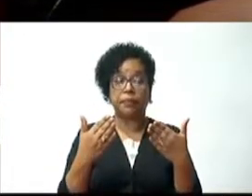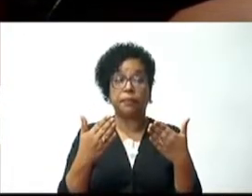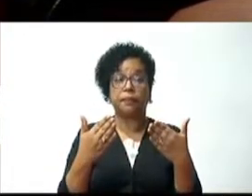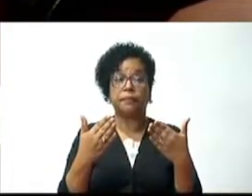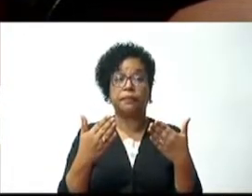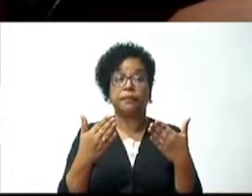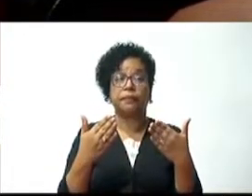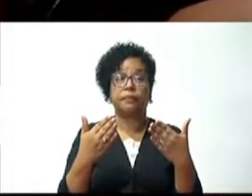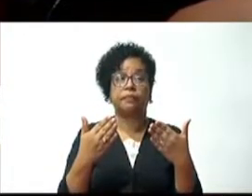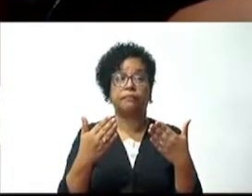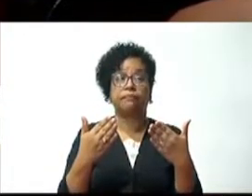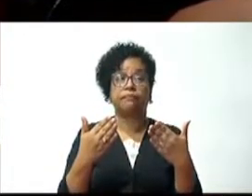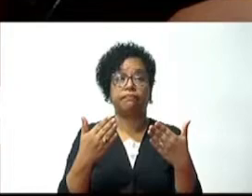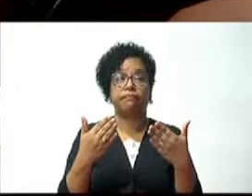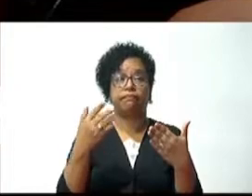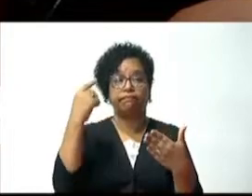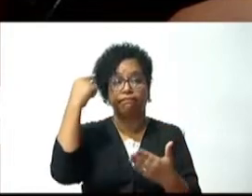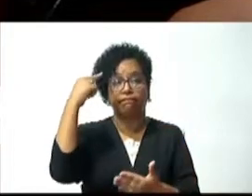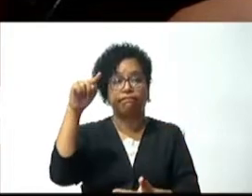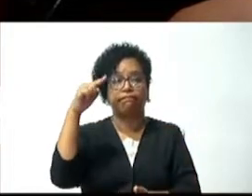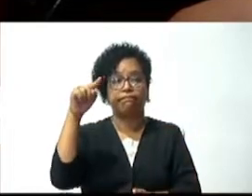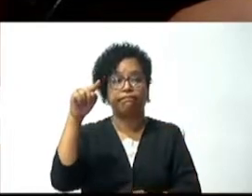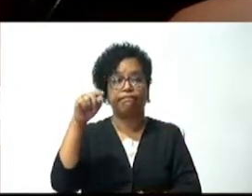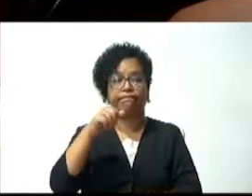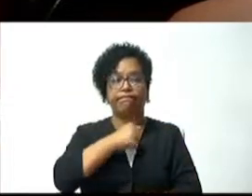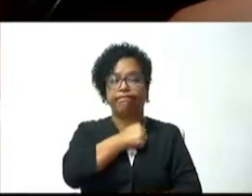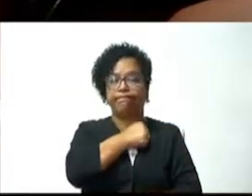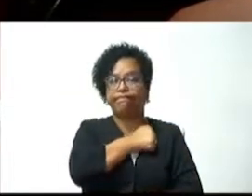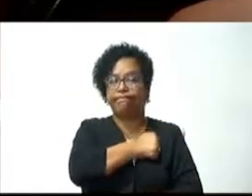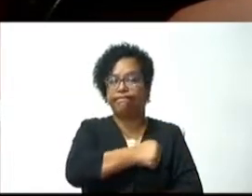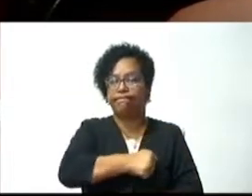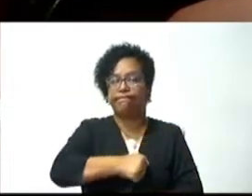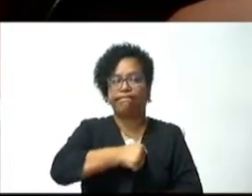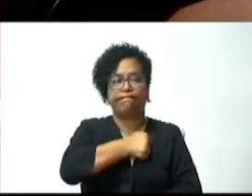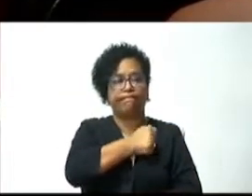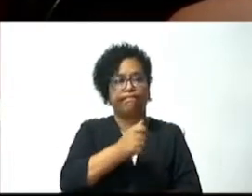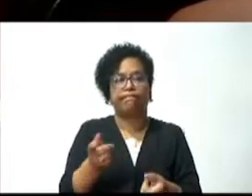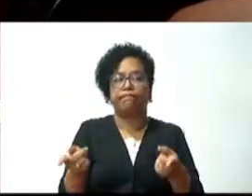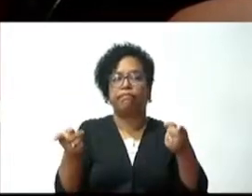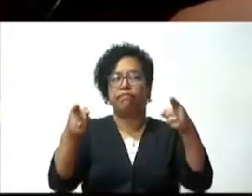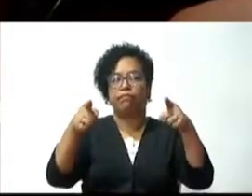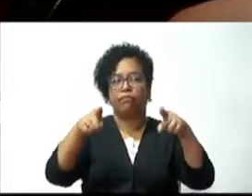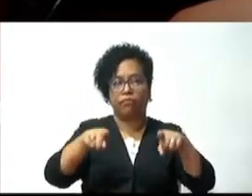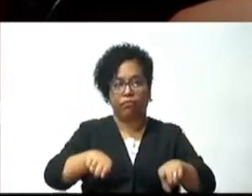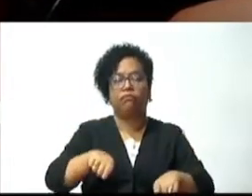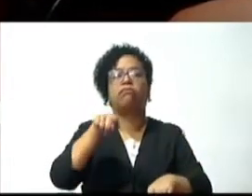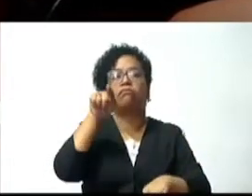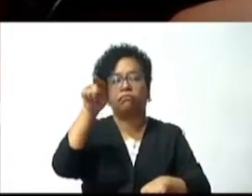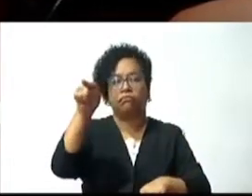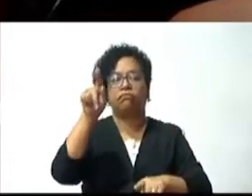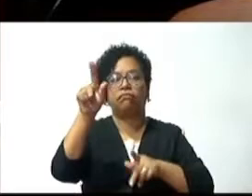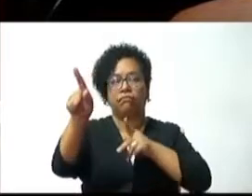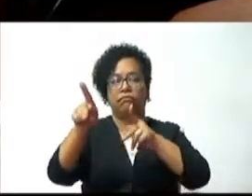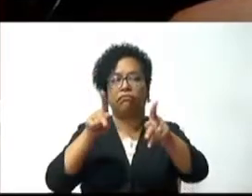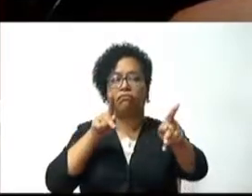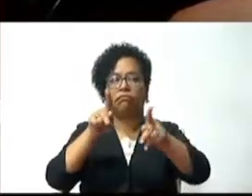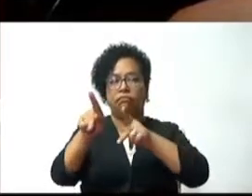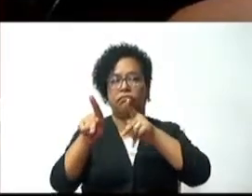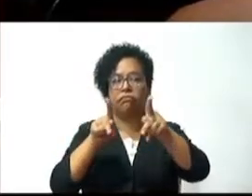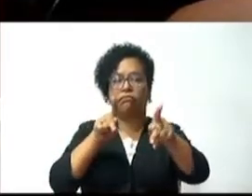lamentar lo que pasó en nuestra circunscripción, en la provincia de Puerto Plata, en el municipio de Estero Hondo,